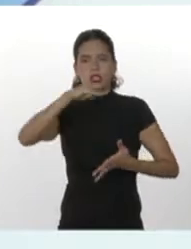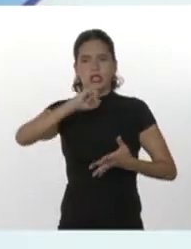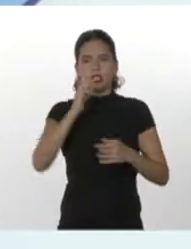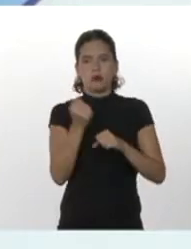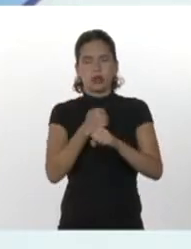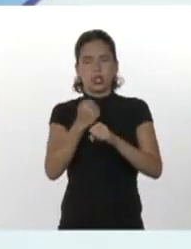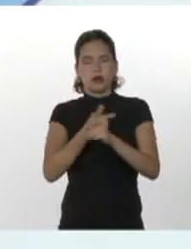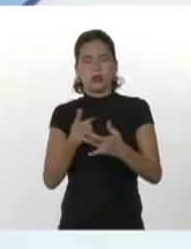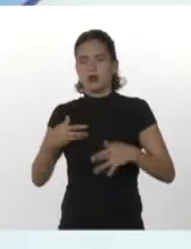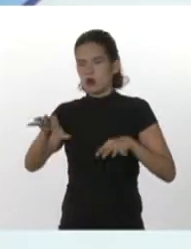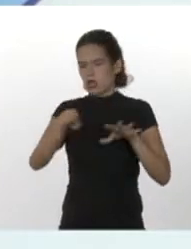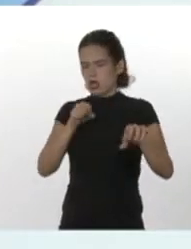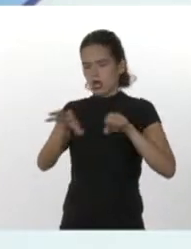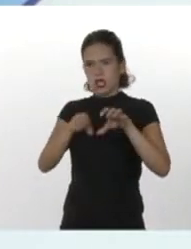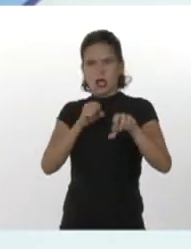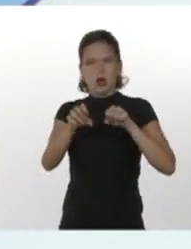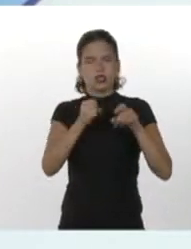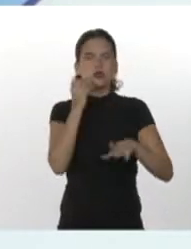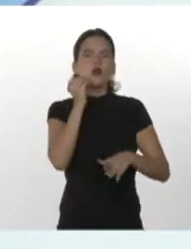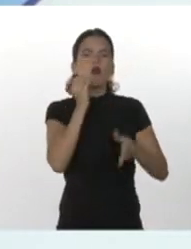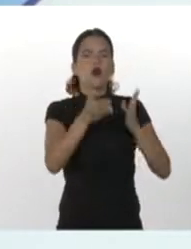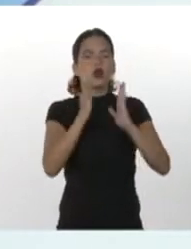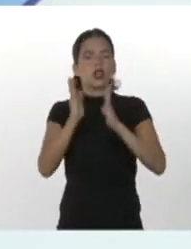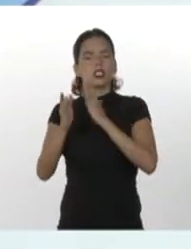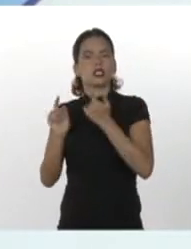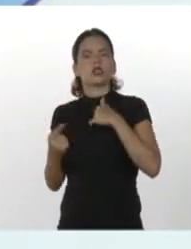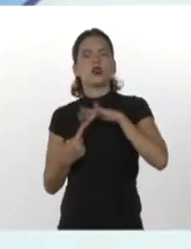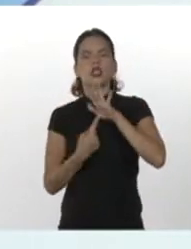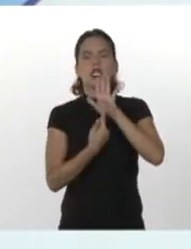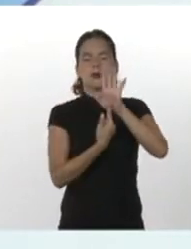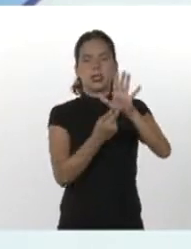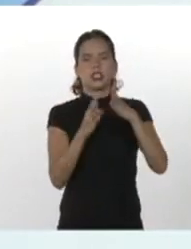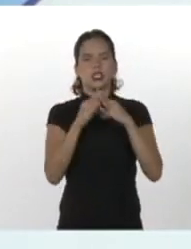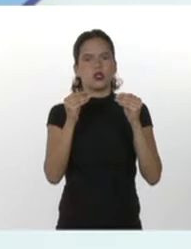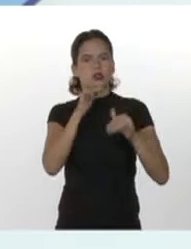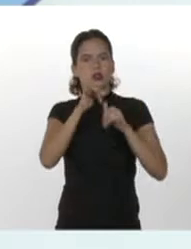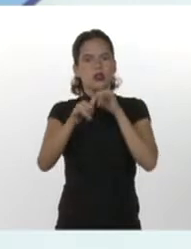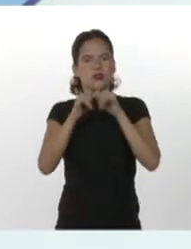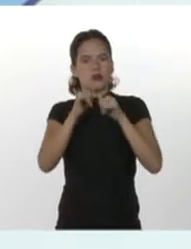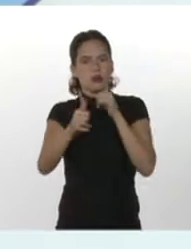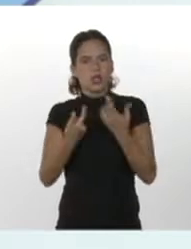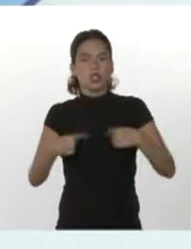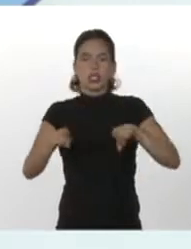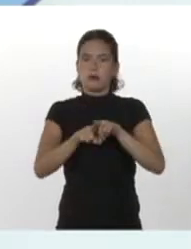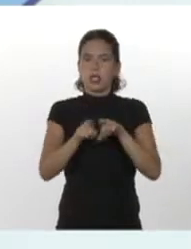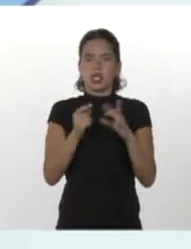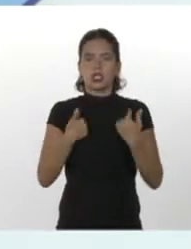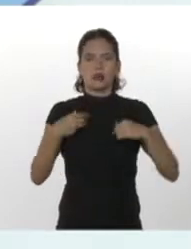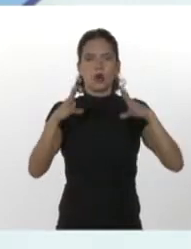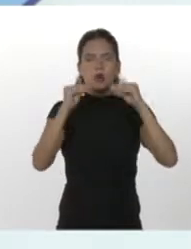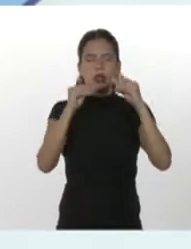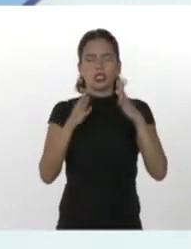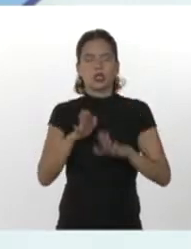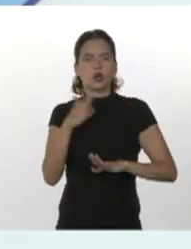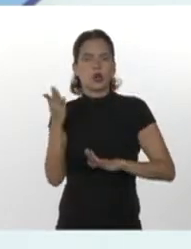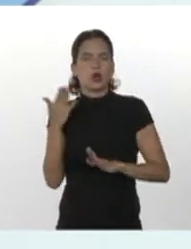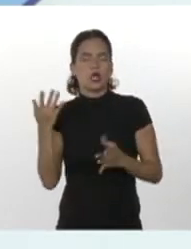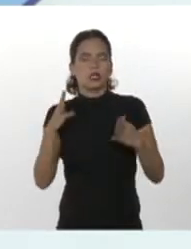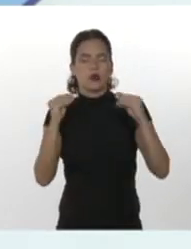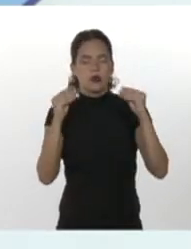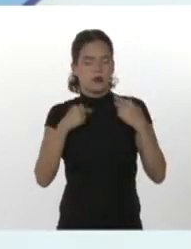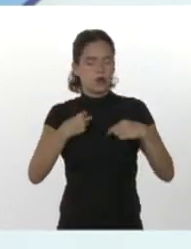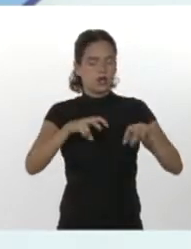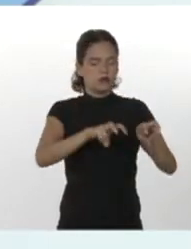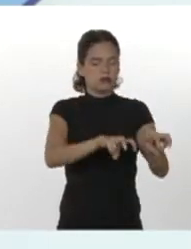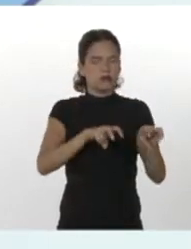trabajando lo que es la recolección, organización y la presentación de datos. Bueno, también estamos conversando cuando hablamos en